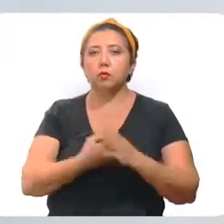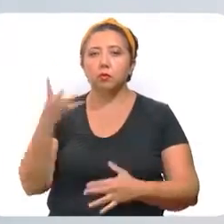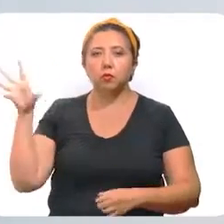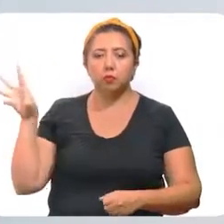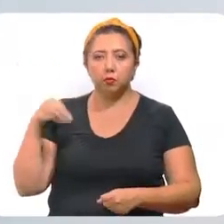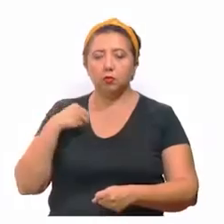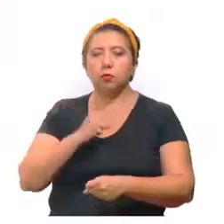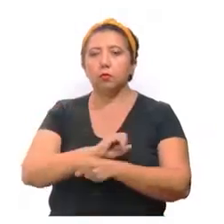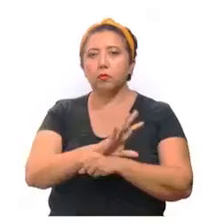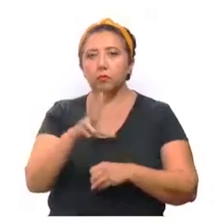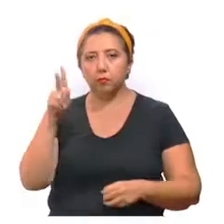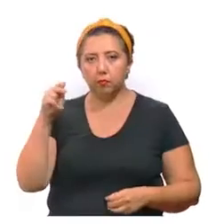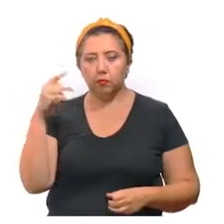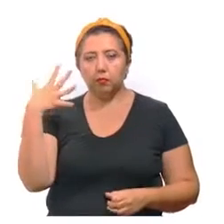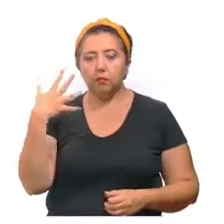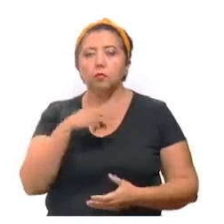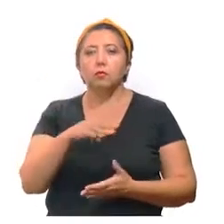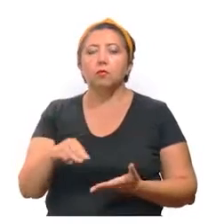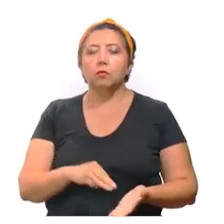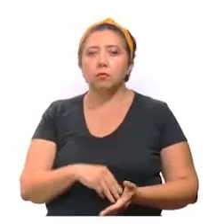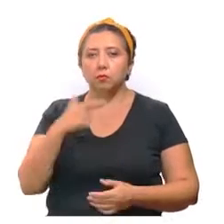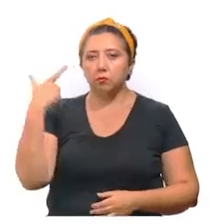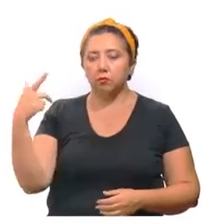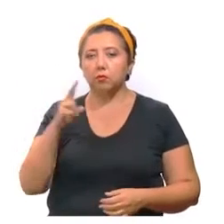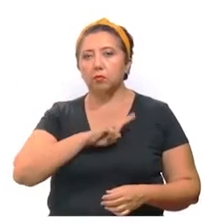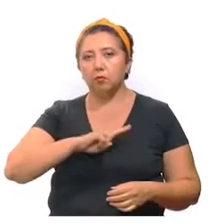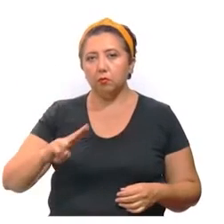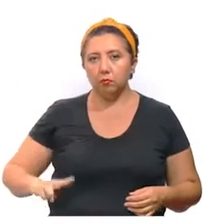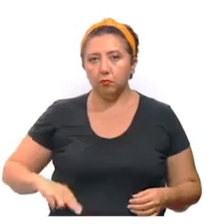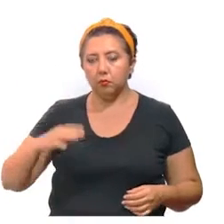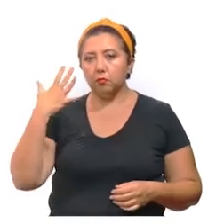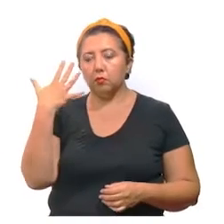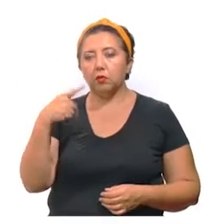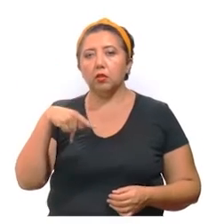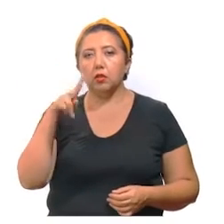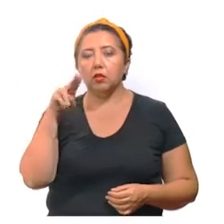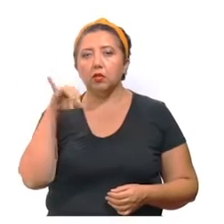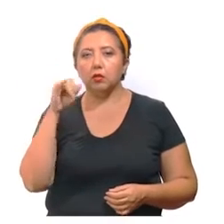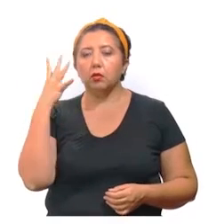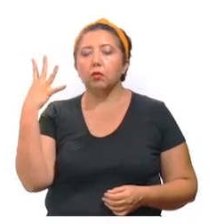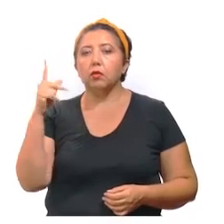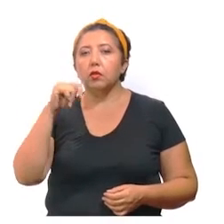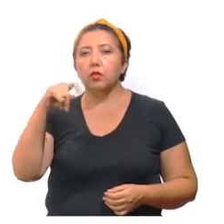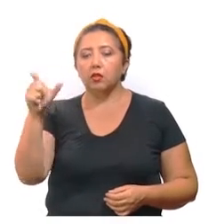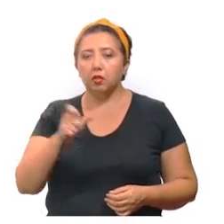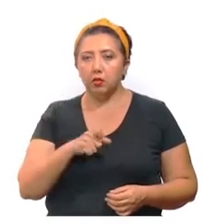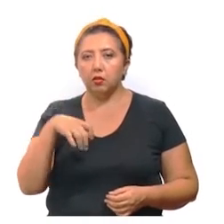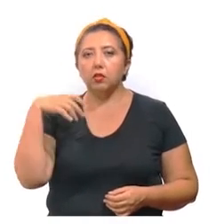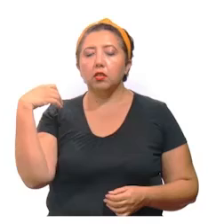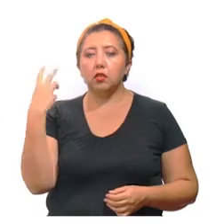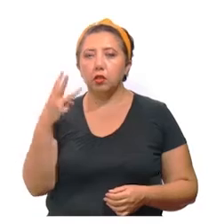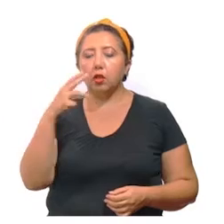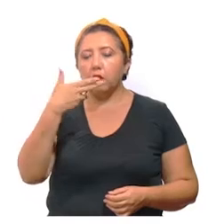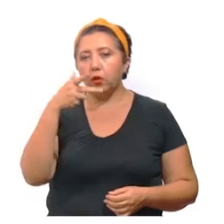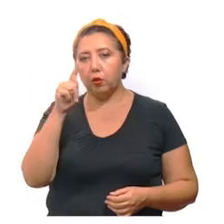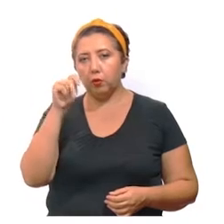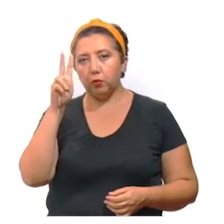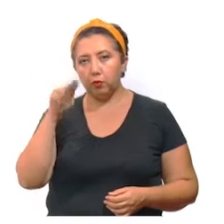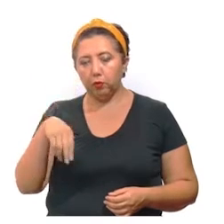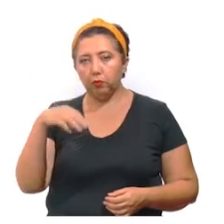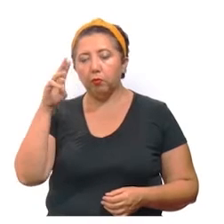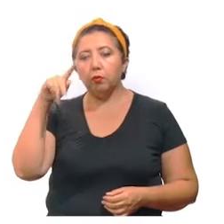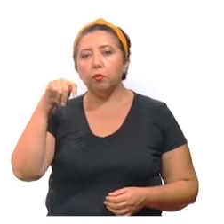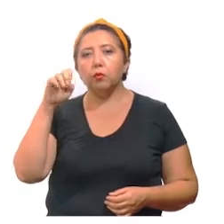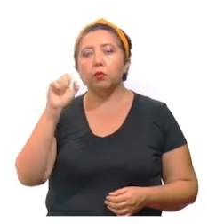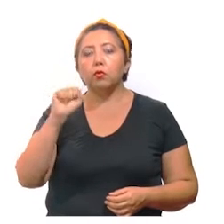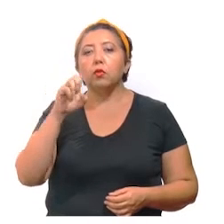contagios de coronavirus, 85 en Mérida, 7 en UMAM, 5 en Canacín, 4 en Tecash, 3 en Joctum, 2 en Motul,